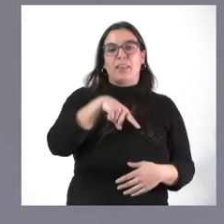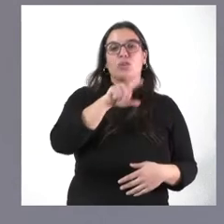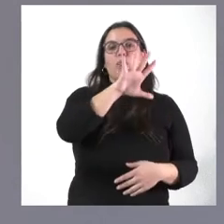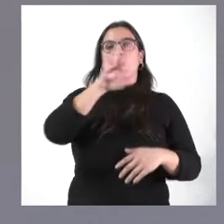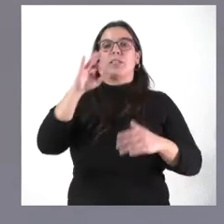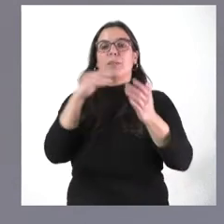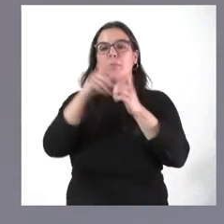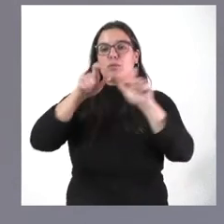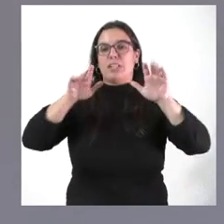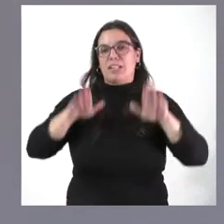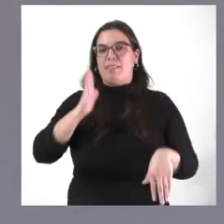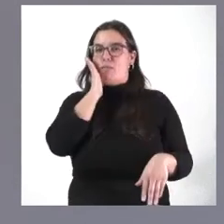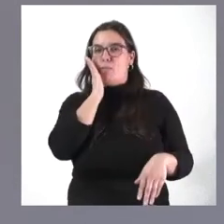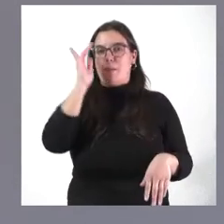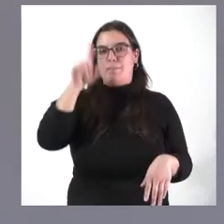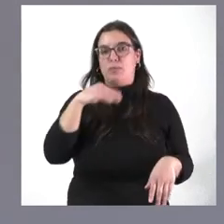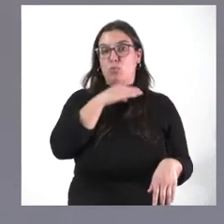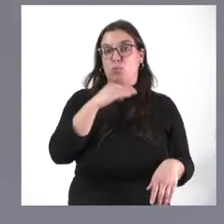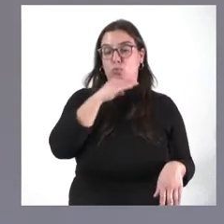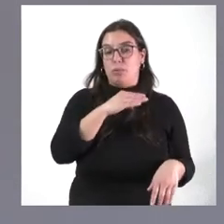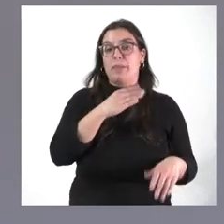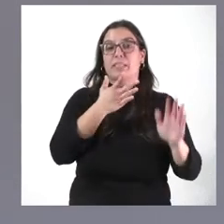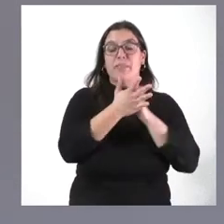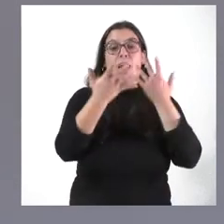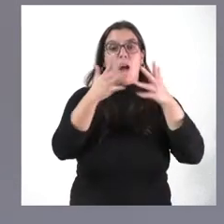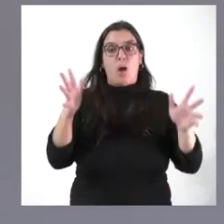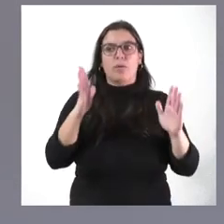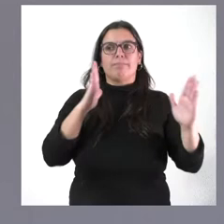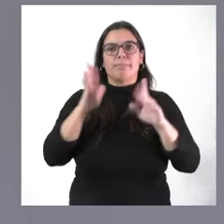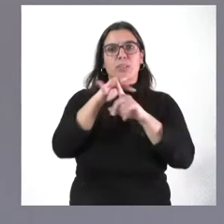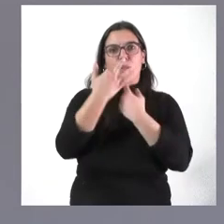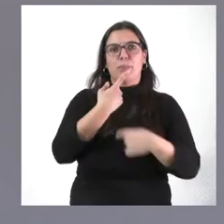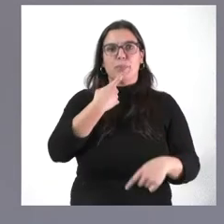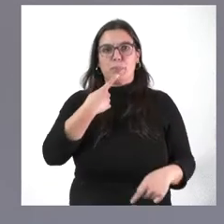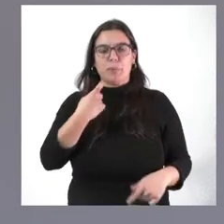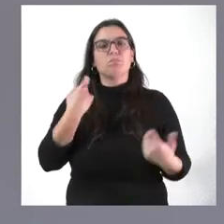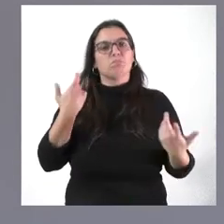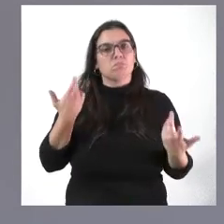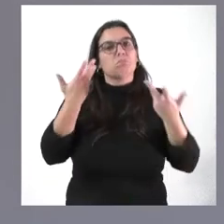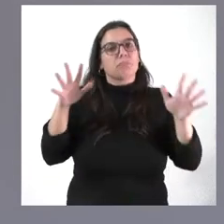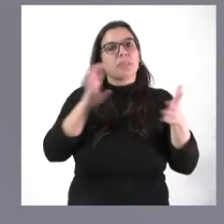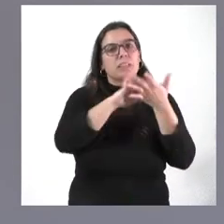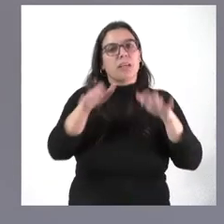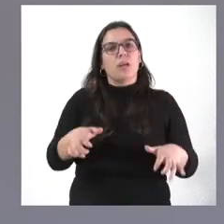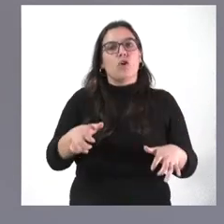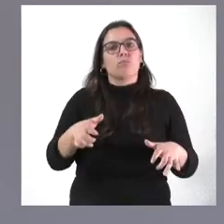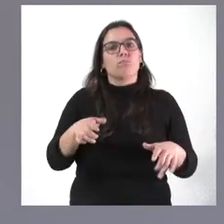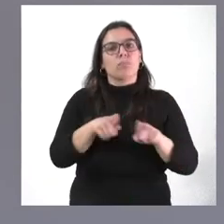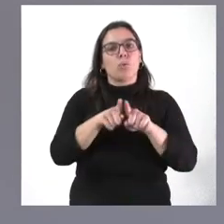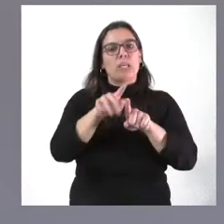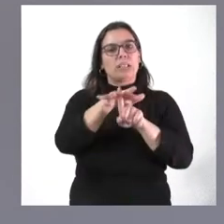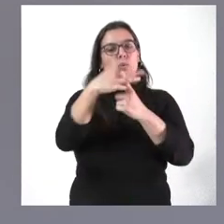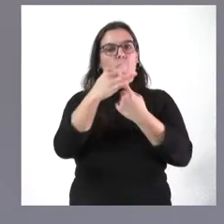por tanto a pesar de las dificultades A las que nos estamos ya enfrentando Castilla y León afronta Ese escenario